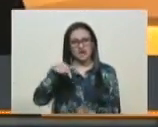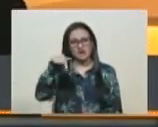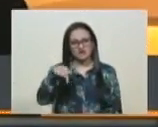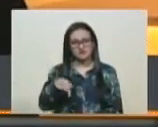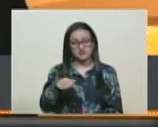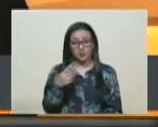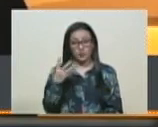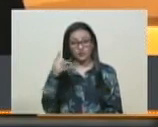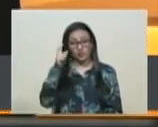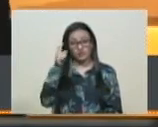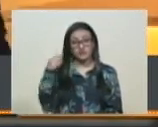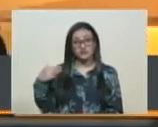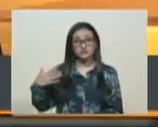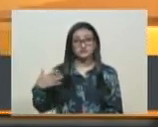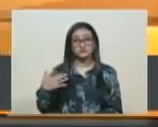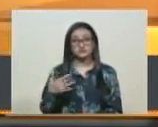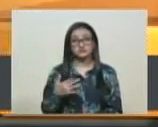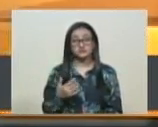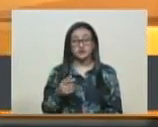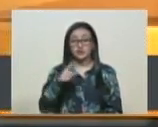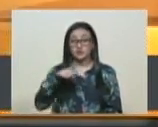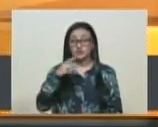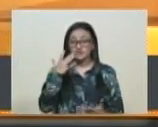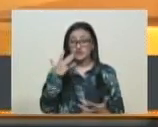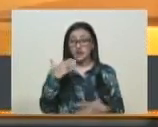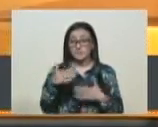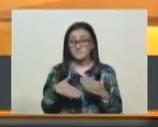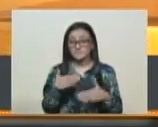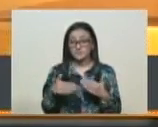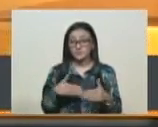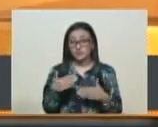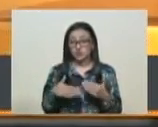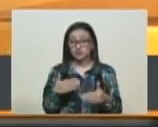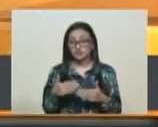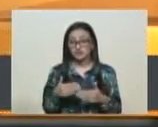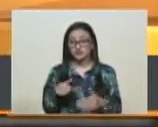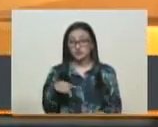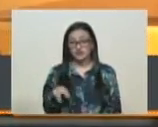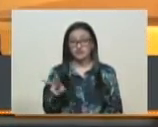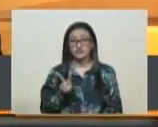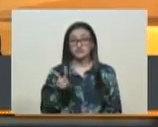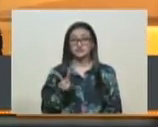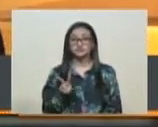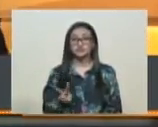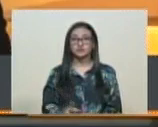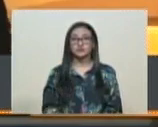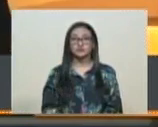estos 4 días, que puedan ver el proceso que se vive en Venezuela,